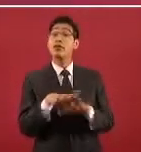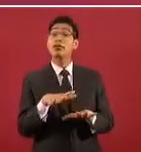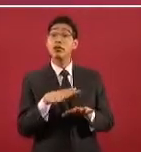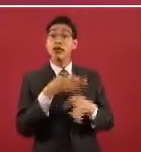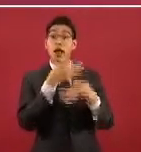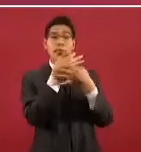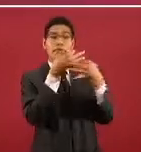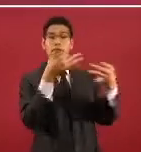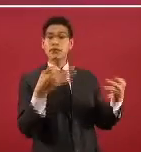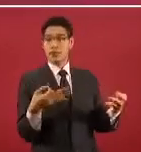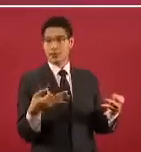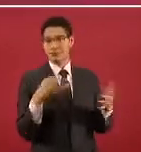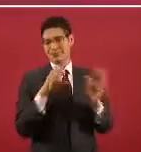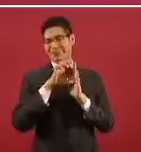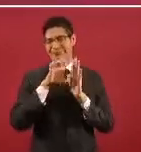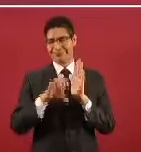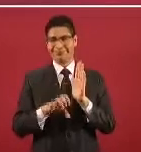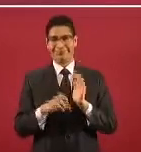ejemplo,